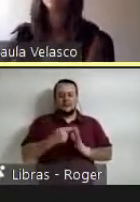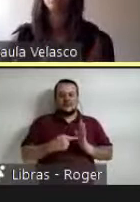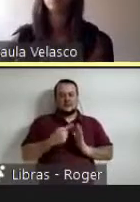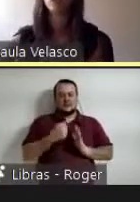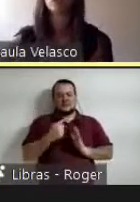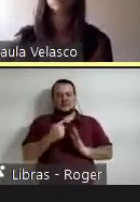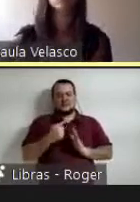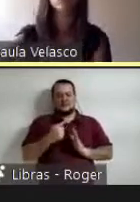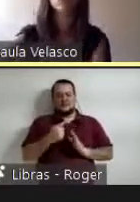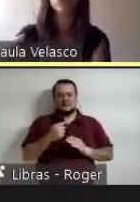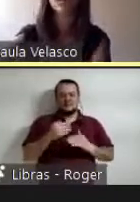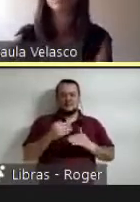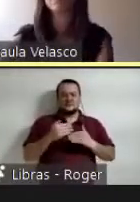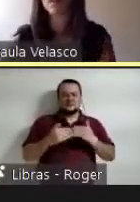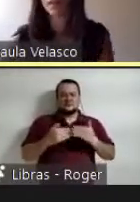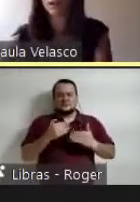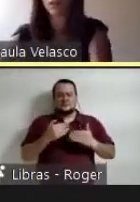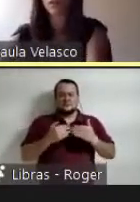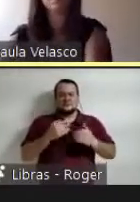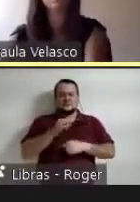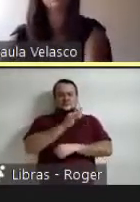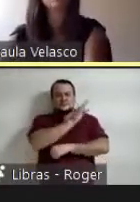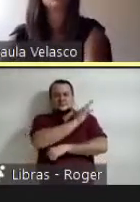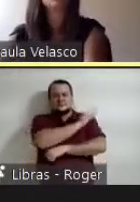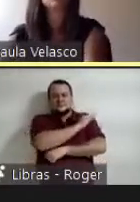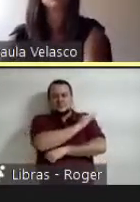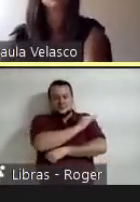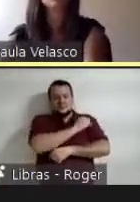referente e un caso de estudio a nivel nacional